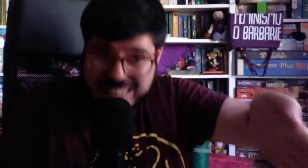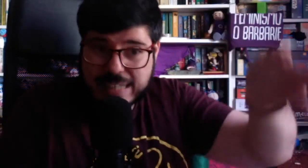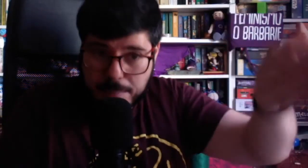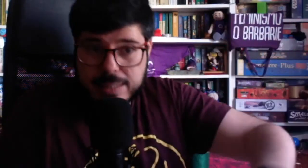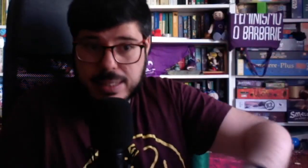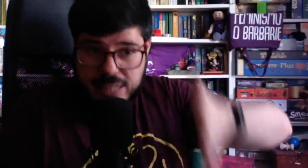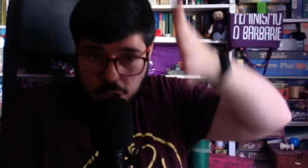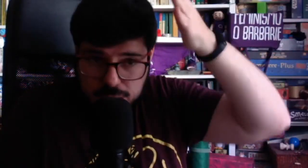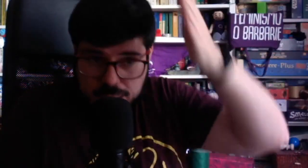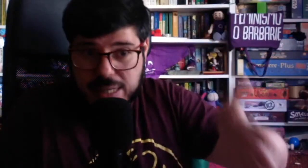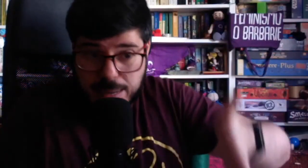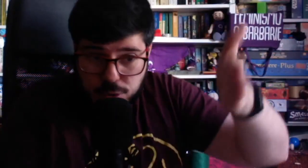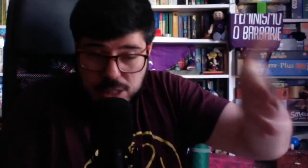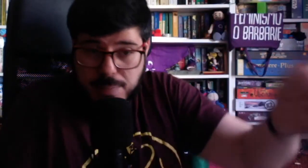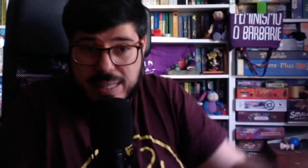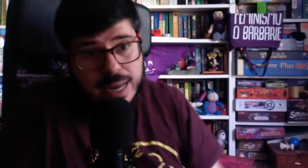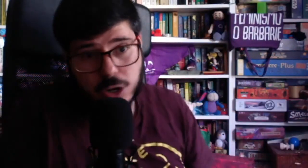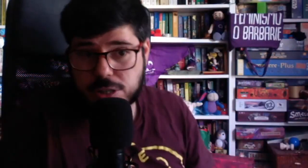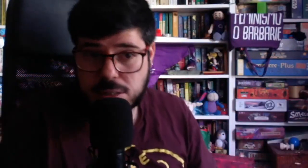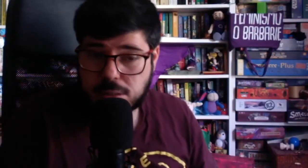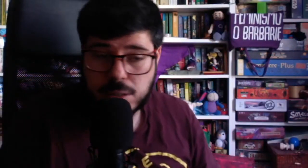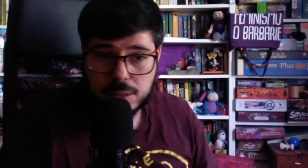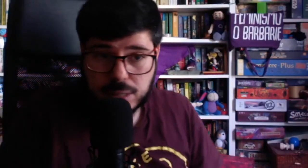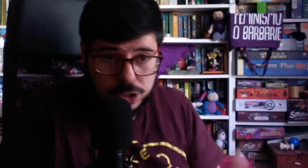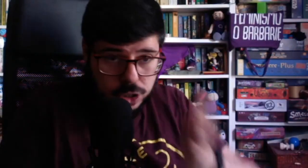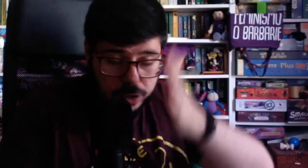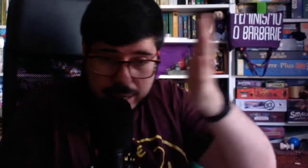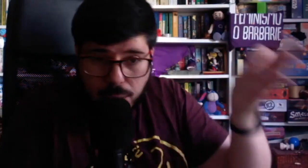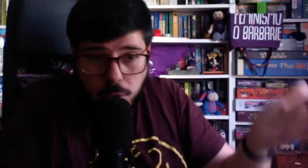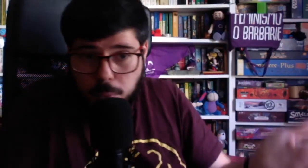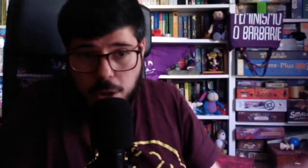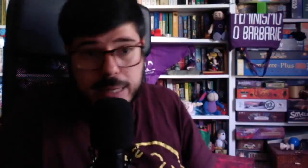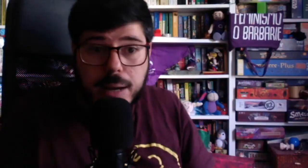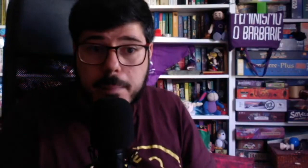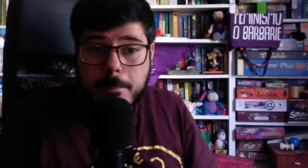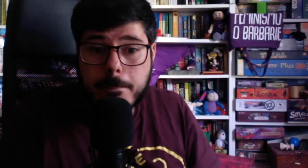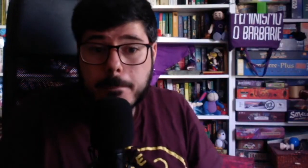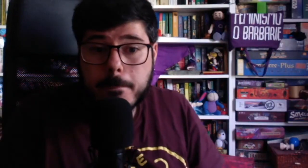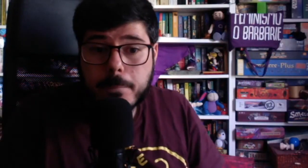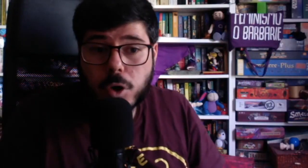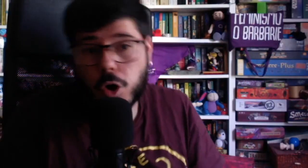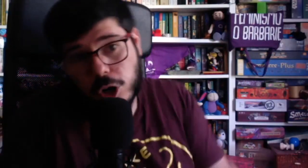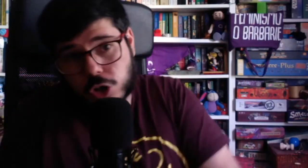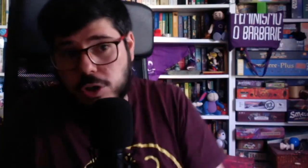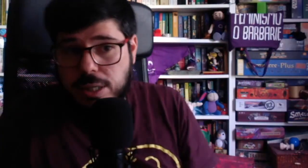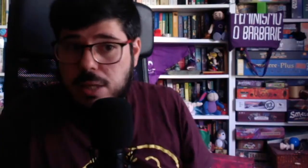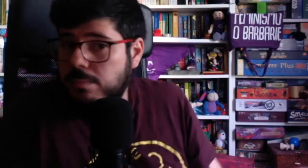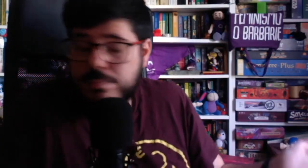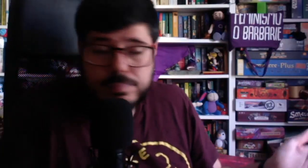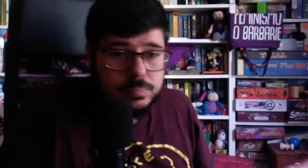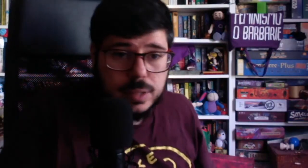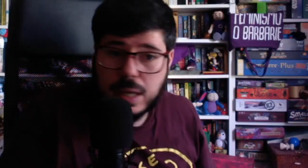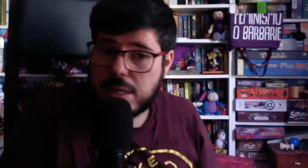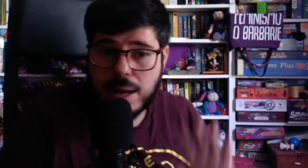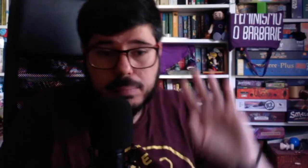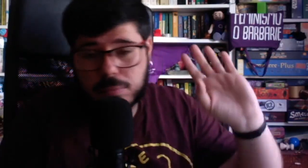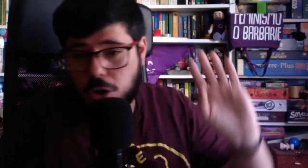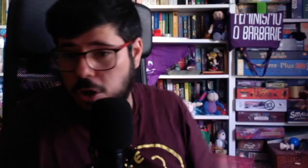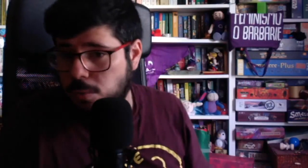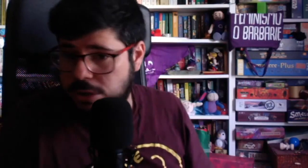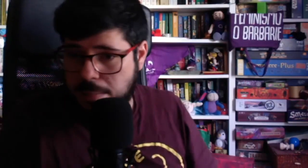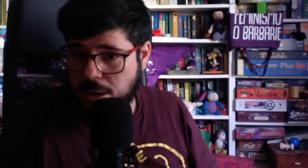hablamos Honestamente siendo de izquierdas hablamos Honestamente de las cosas dentro de lo que cada uno pueda opinar o el otro contenido y ya